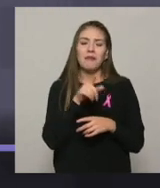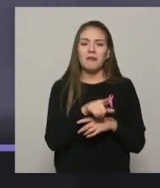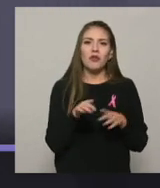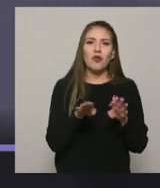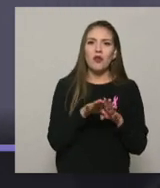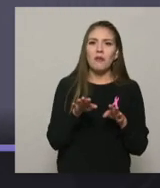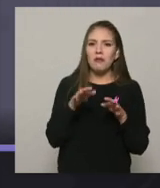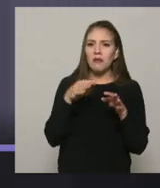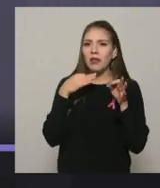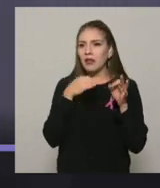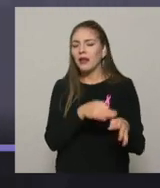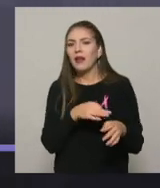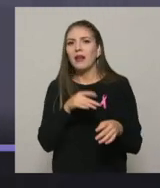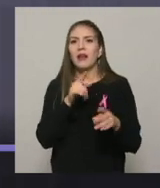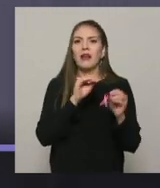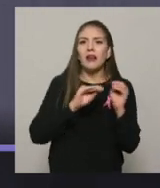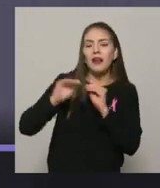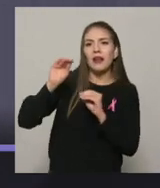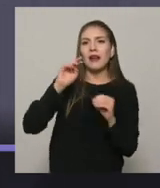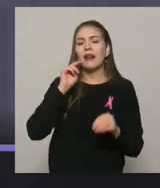rápido, se va a un encabezado, a un tuit.